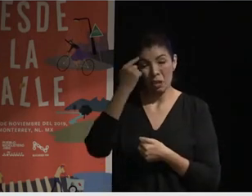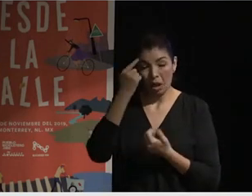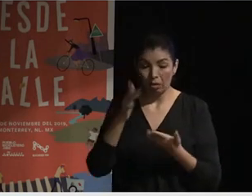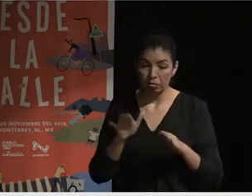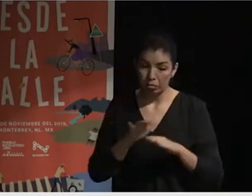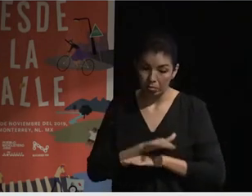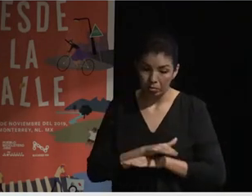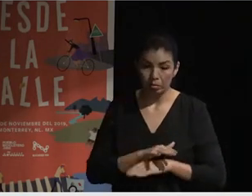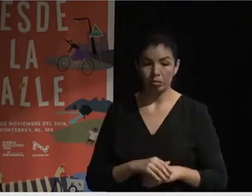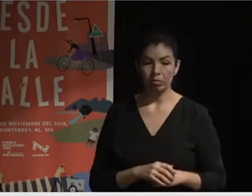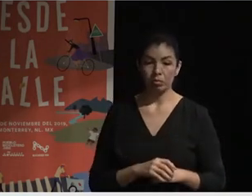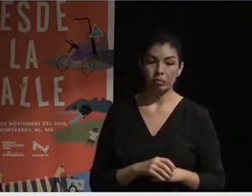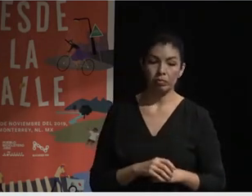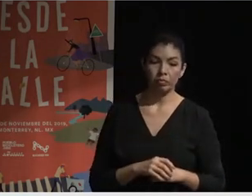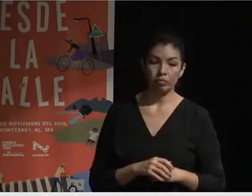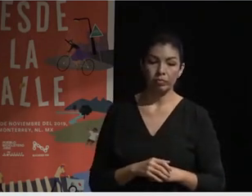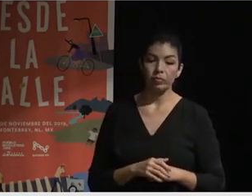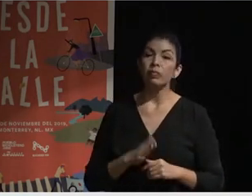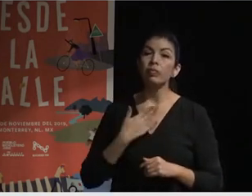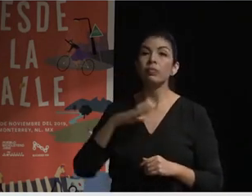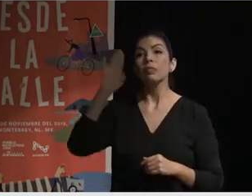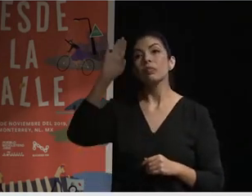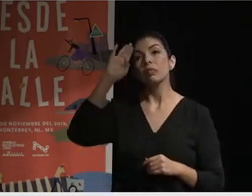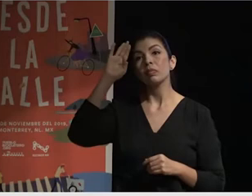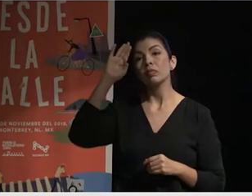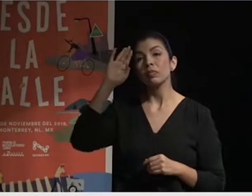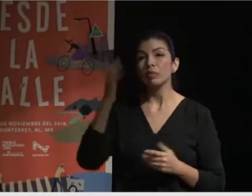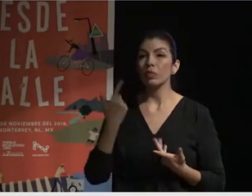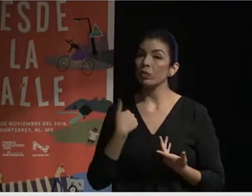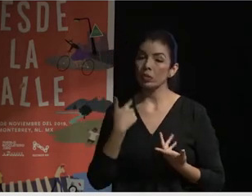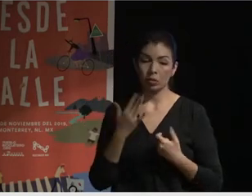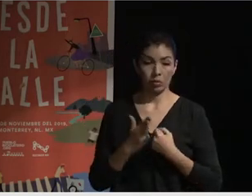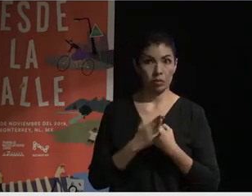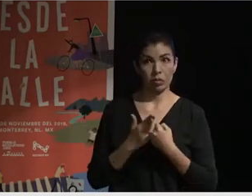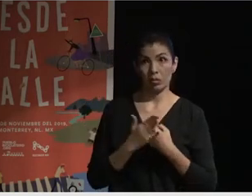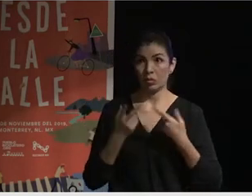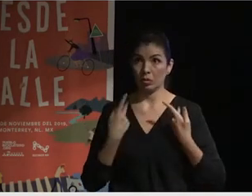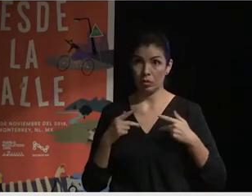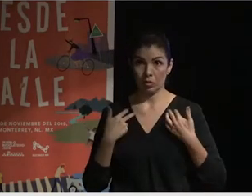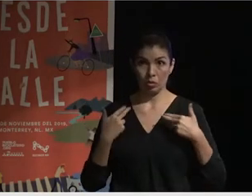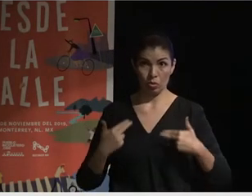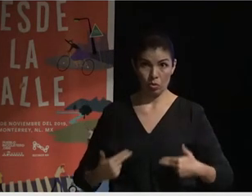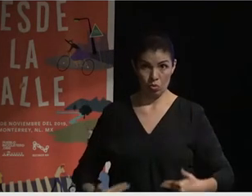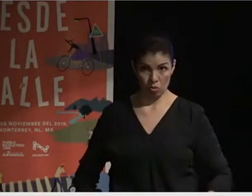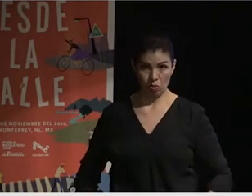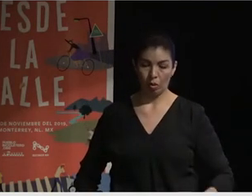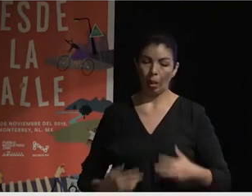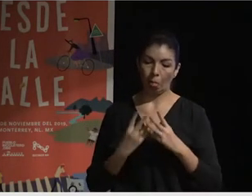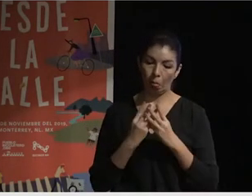Yo pienso que si hay algunas esperanzas de sobrevivir como especie, va a pasar por la cooperación, volver a